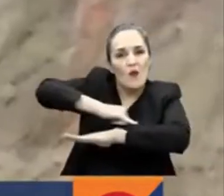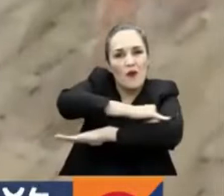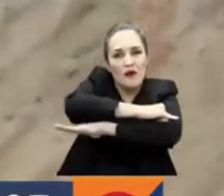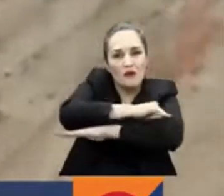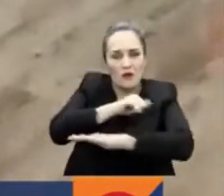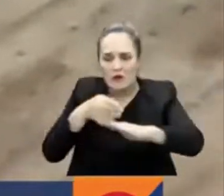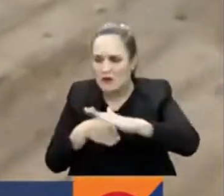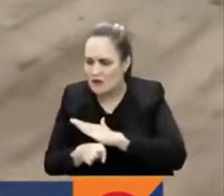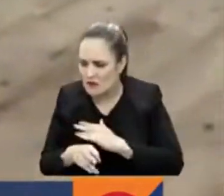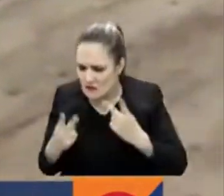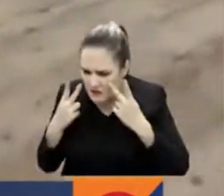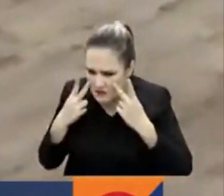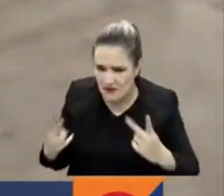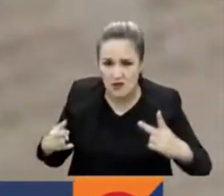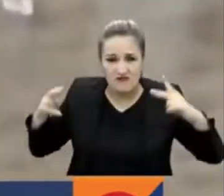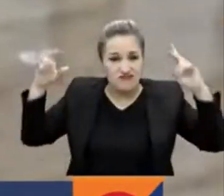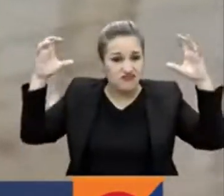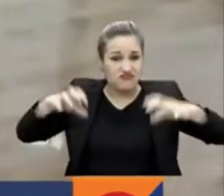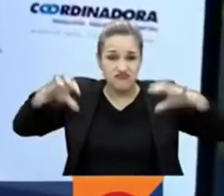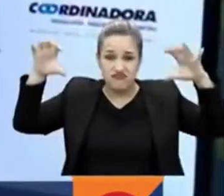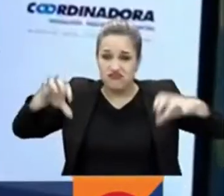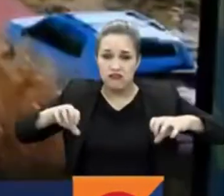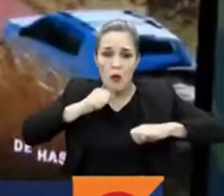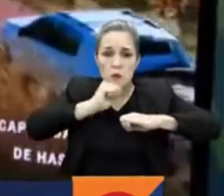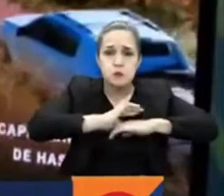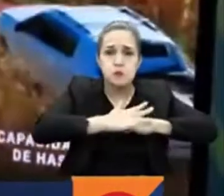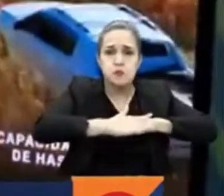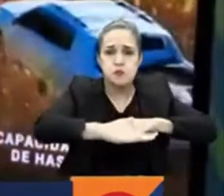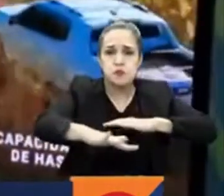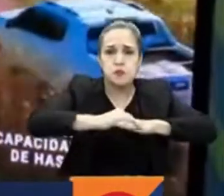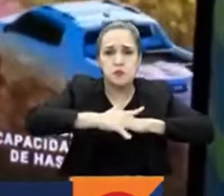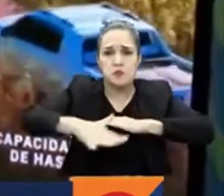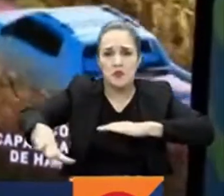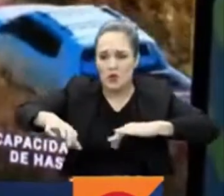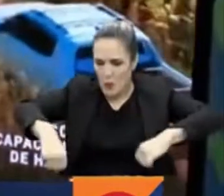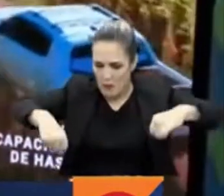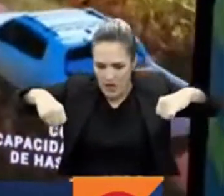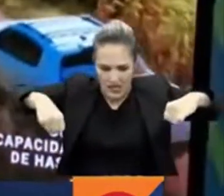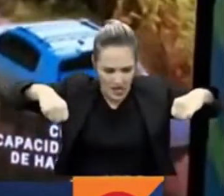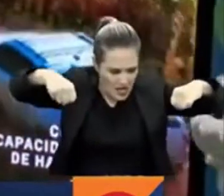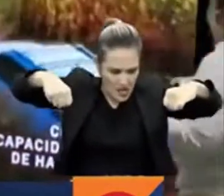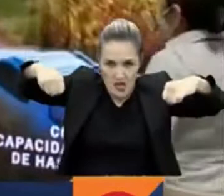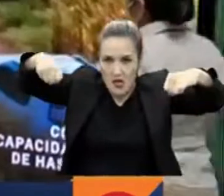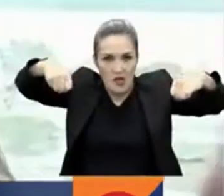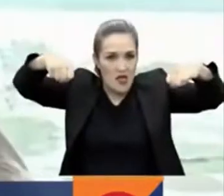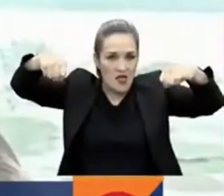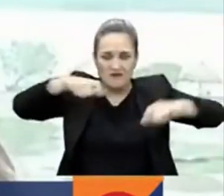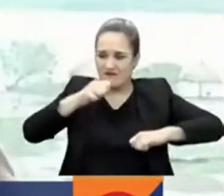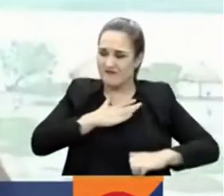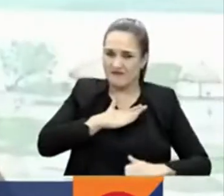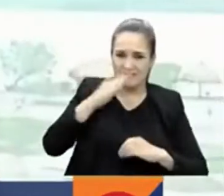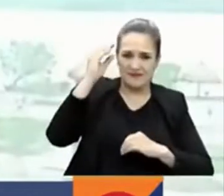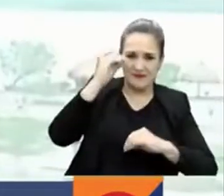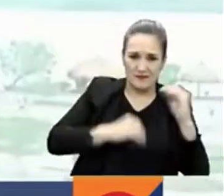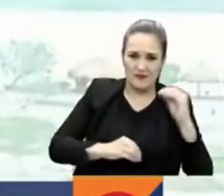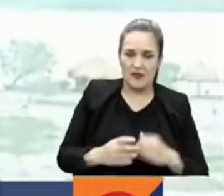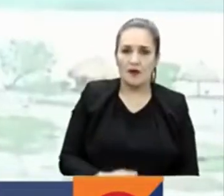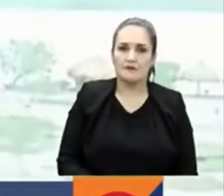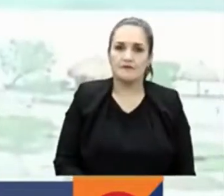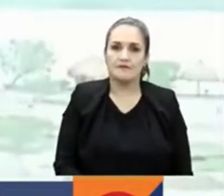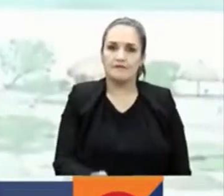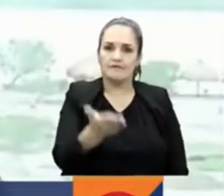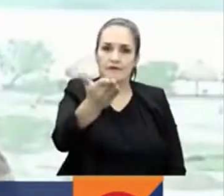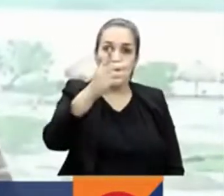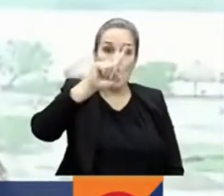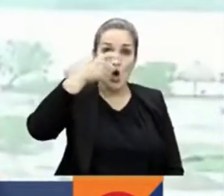Barranquilla señalaron que las lluvias habían inundado la zona de maletas, lo que ha generado rechazo. Ojalá el gobierno que entra el